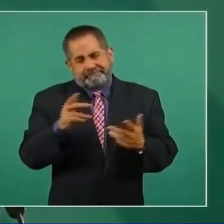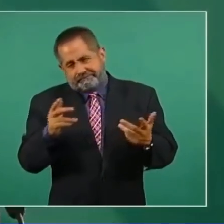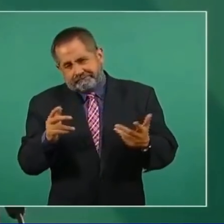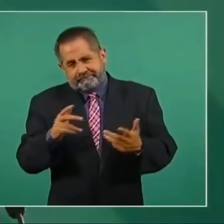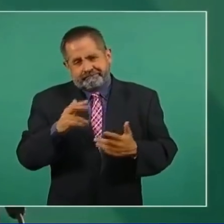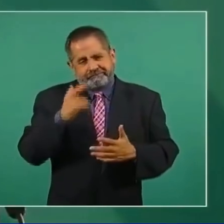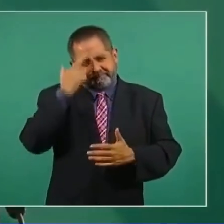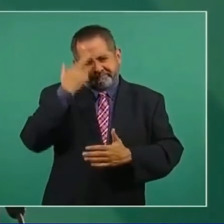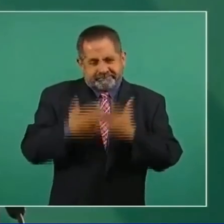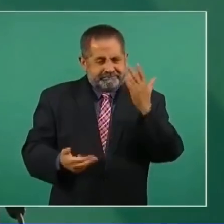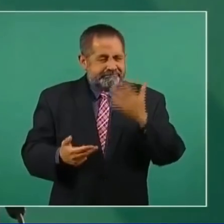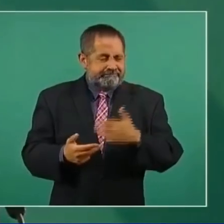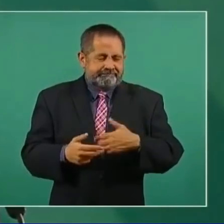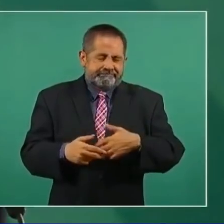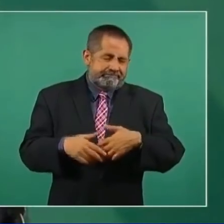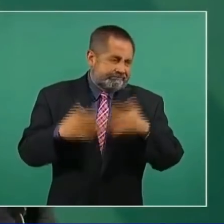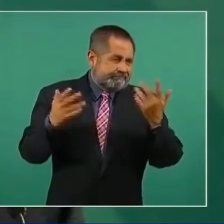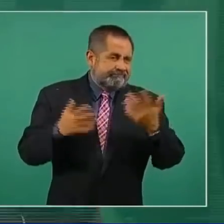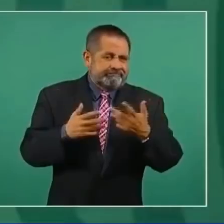violaciones